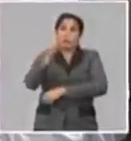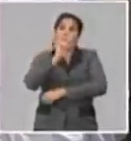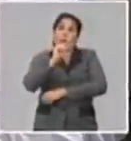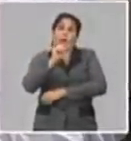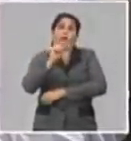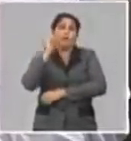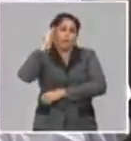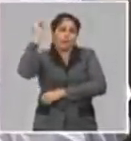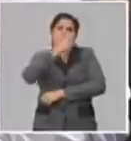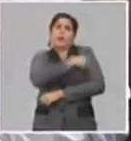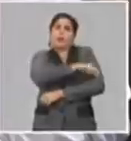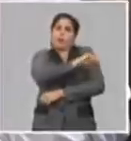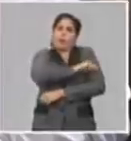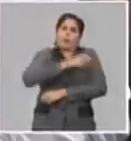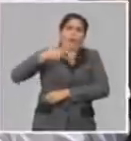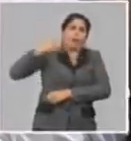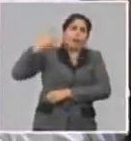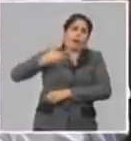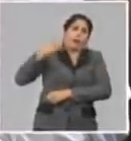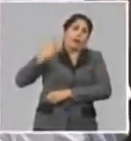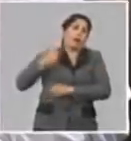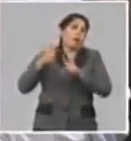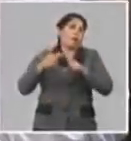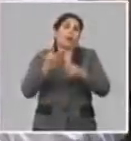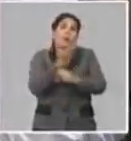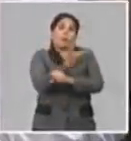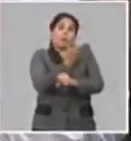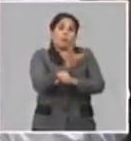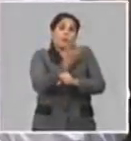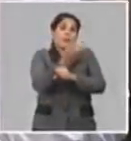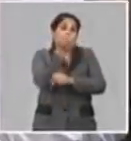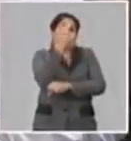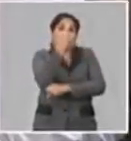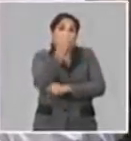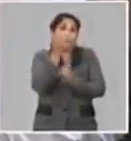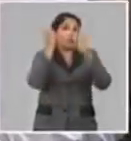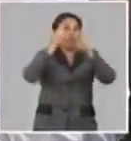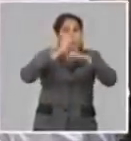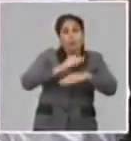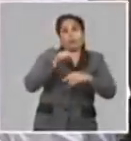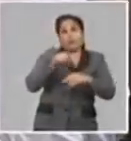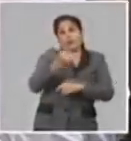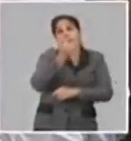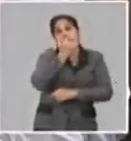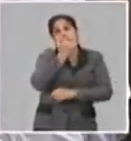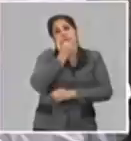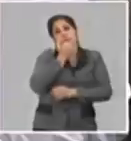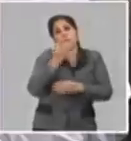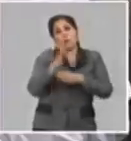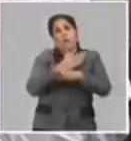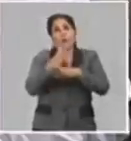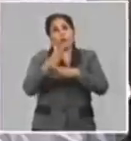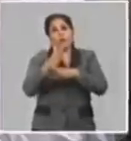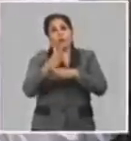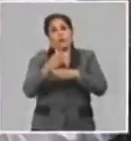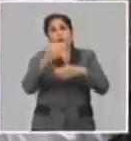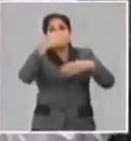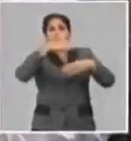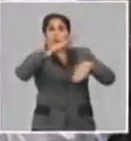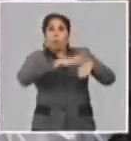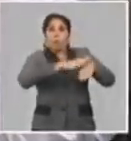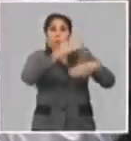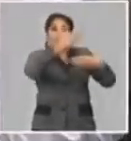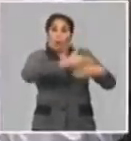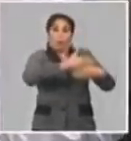satisfacción de la demanda de la población y que hay un conjunto de deficiencias que tenemos que resolver, que no dependen del bloqueo, dependen de